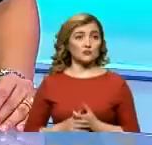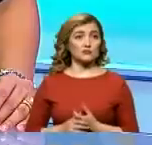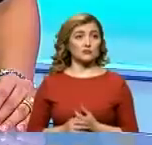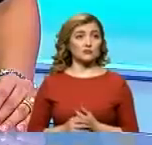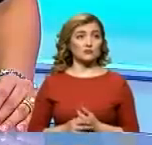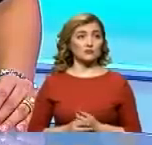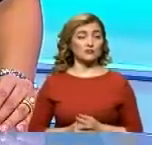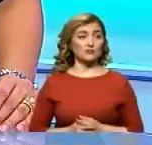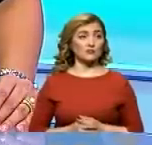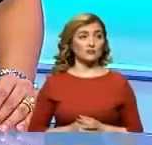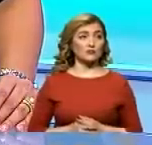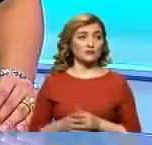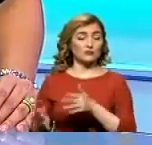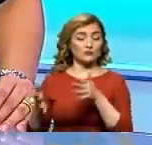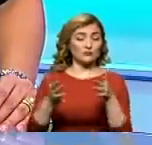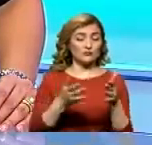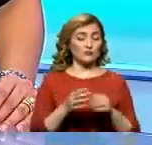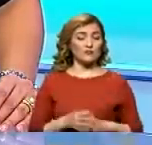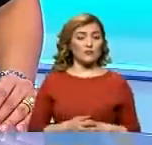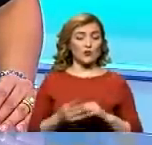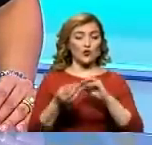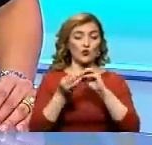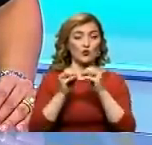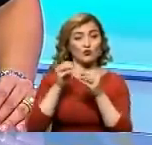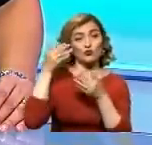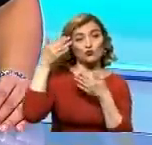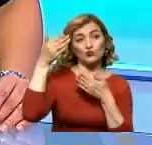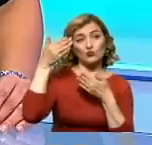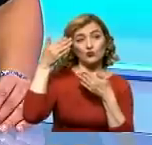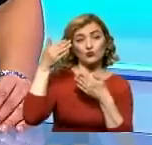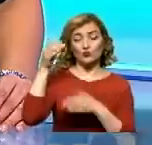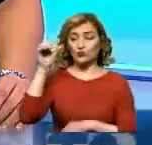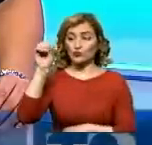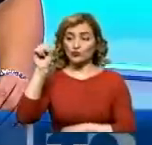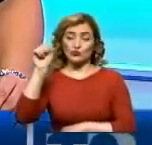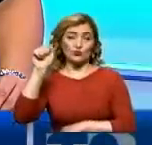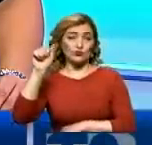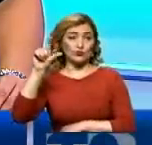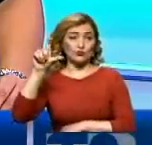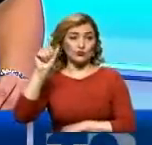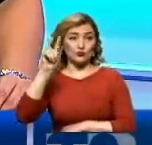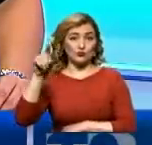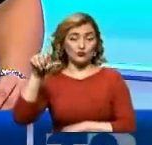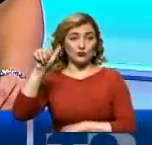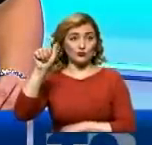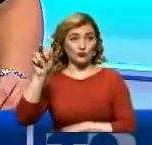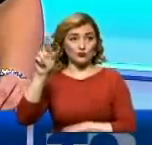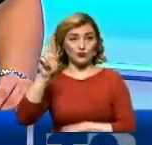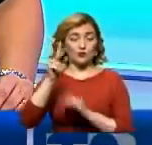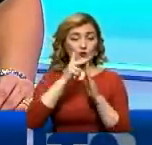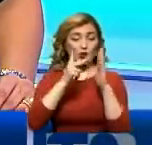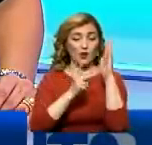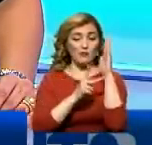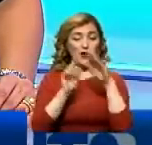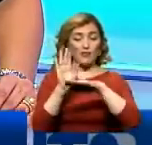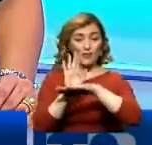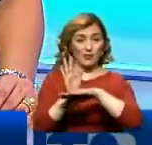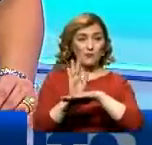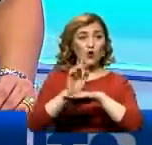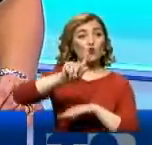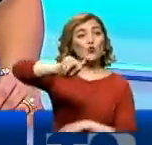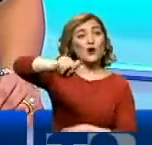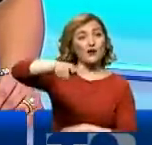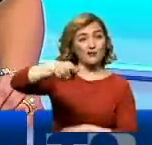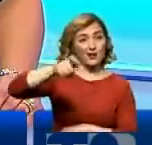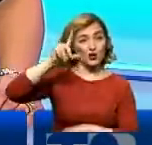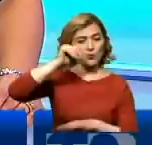horas. La prosperidad del movimiento político de Jimmy Salazar, su programa de televisión en un canal incautado y sus vínculos con Nexo